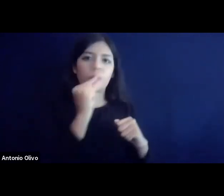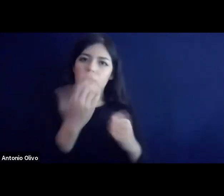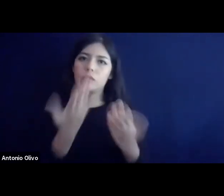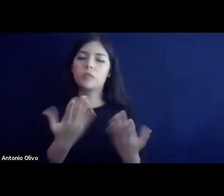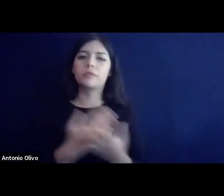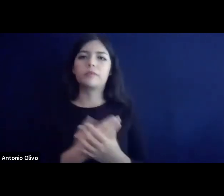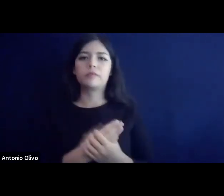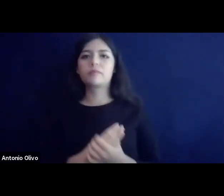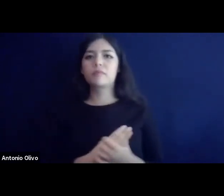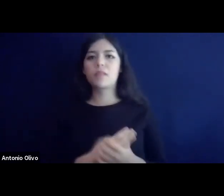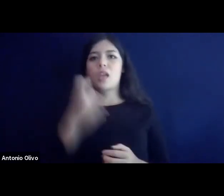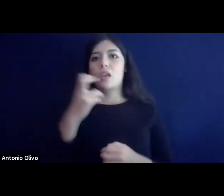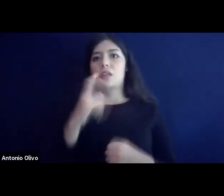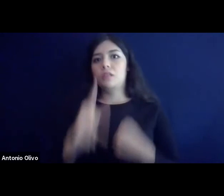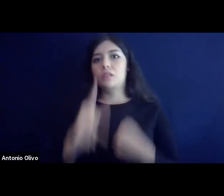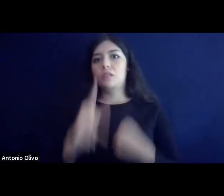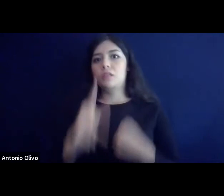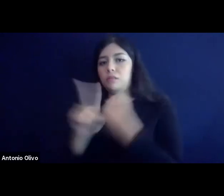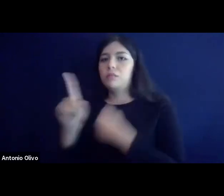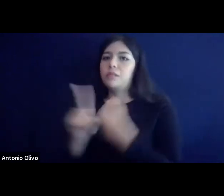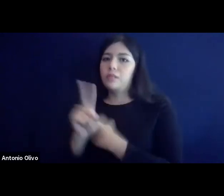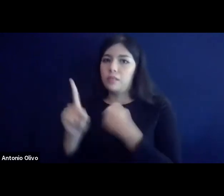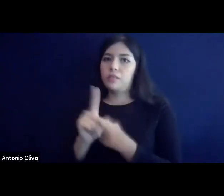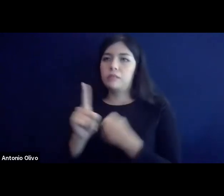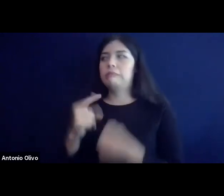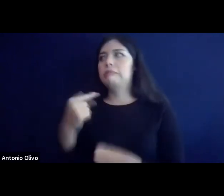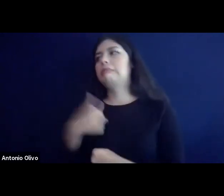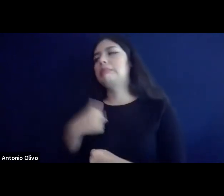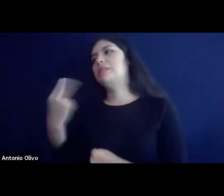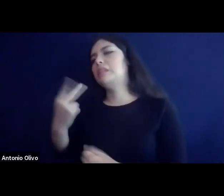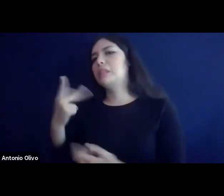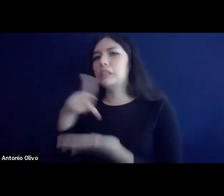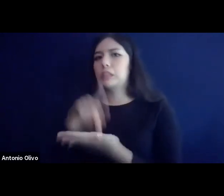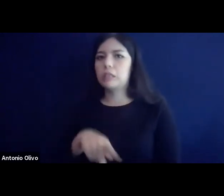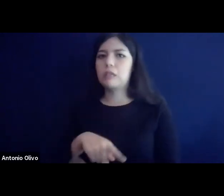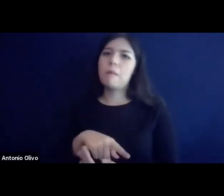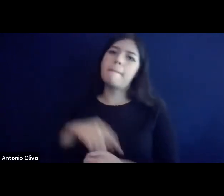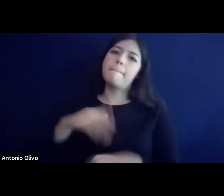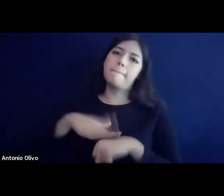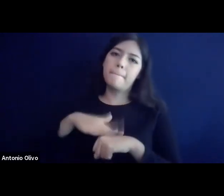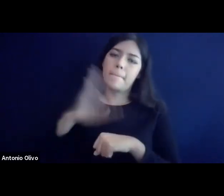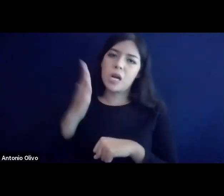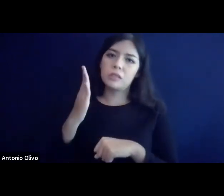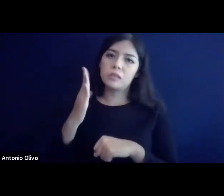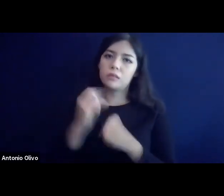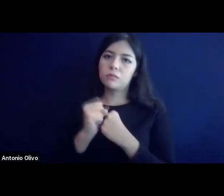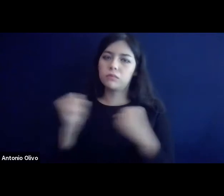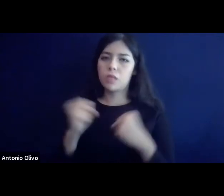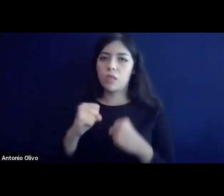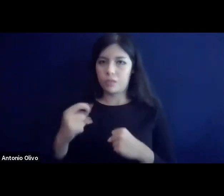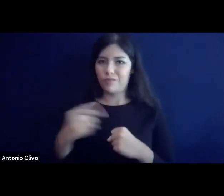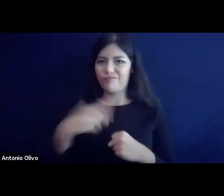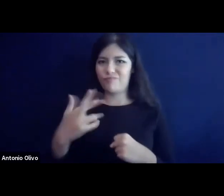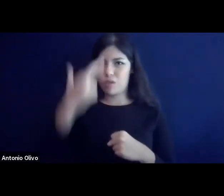tornillos para modificarte, porque ahorita tengo el problema de que me tiró el camión, caí